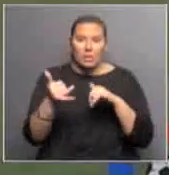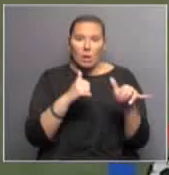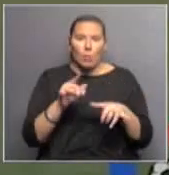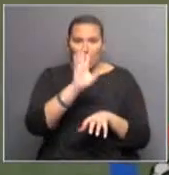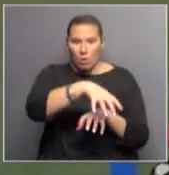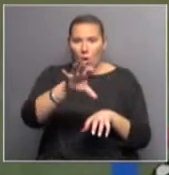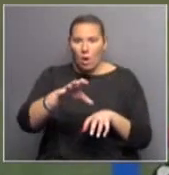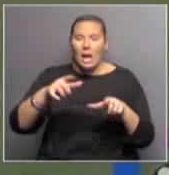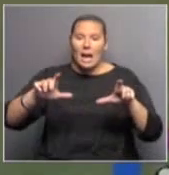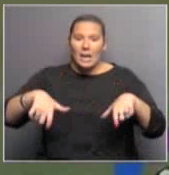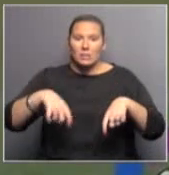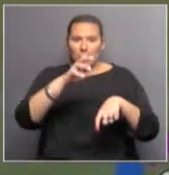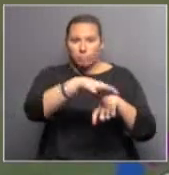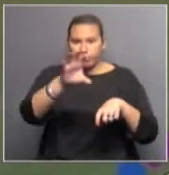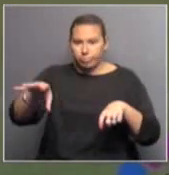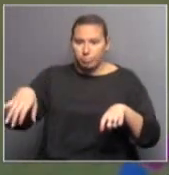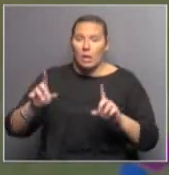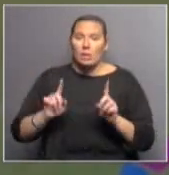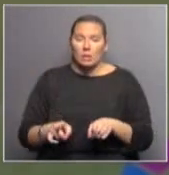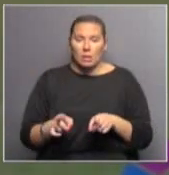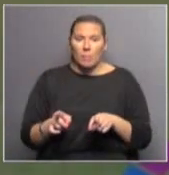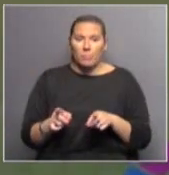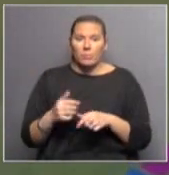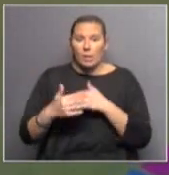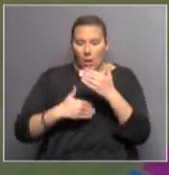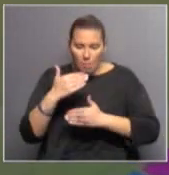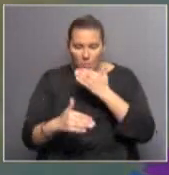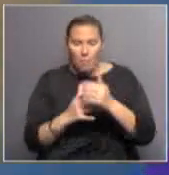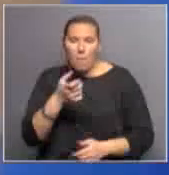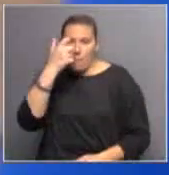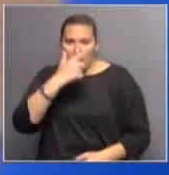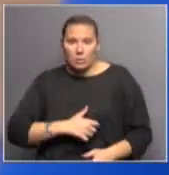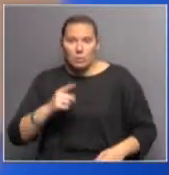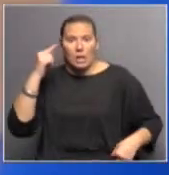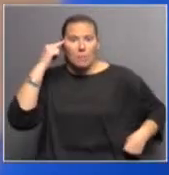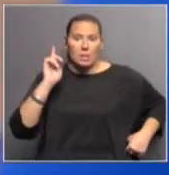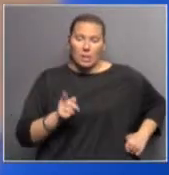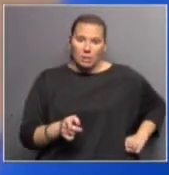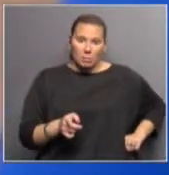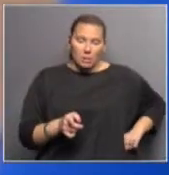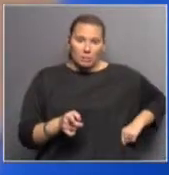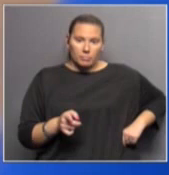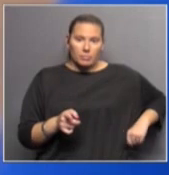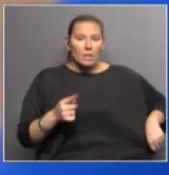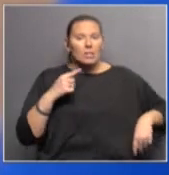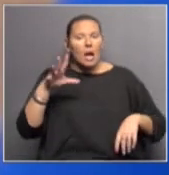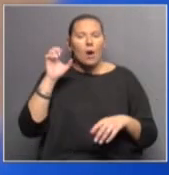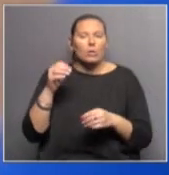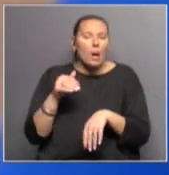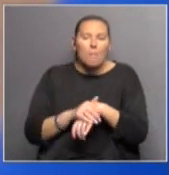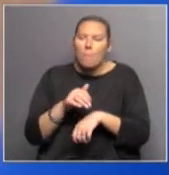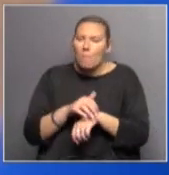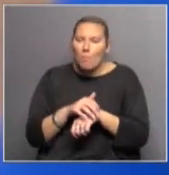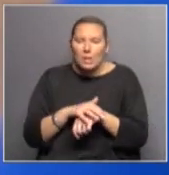cancha. Y en cuanto a lo personal, es un muchísimo crecimiento personal y mental también. ¿Recordás un momento que te